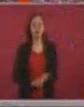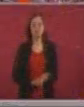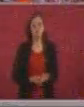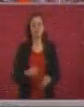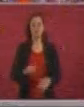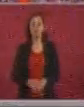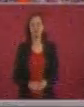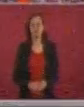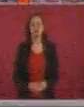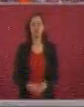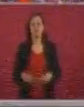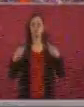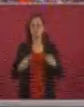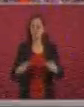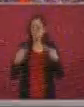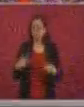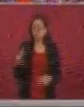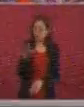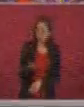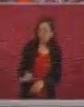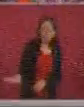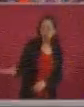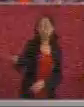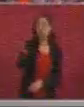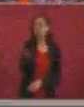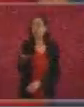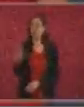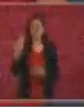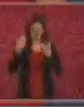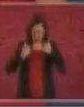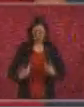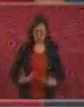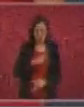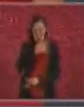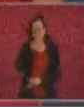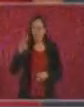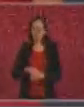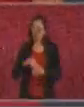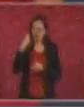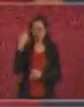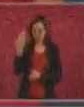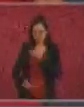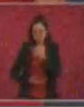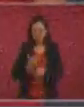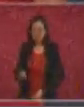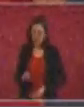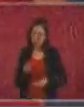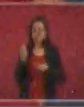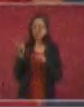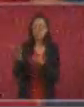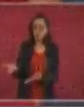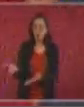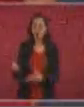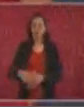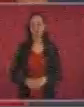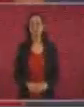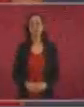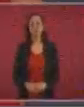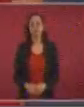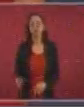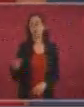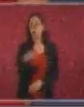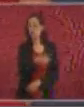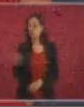Manuel y dónde estaban esos votos cautivos? ¿Dónde van a estar el año que entra, que se haga